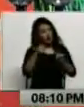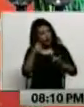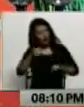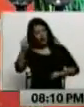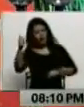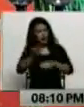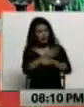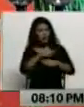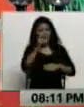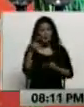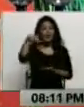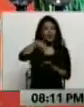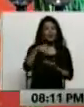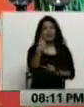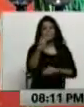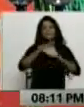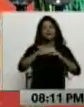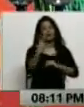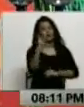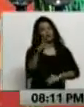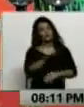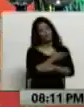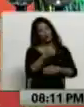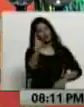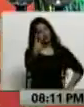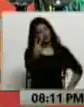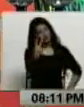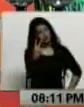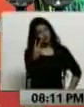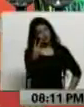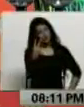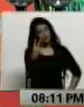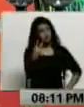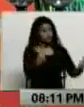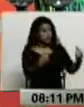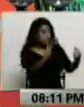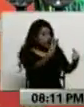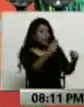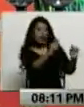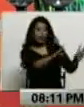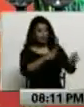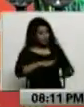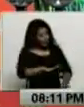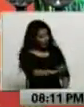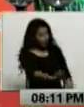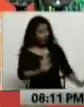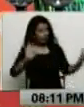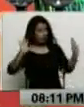no otra canción Porque aquí el que se monta tiene que cantar por lo menos dos